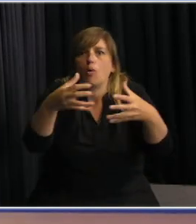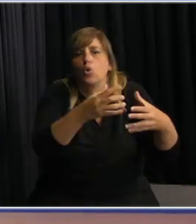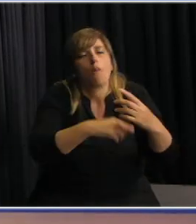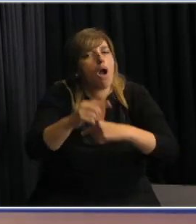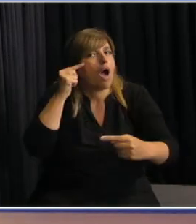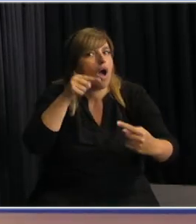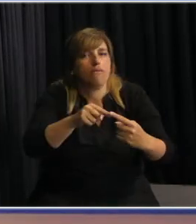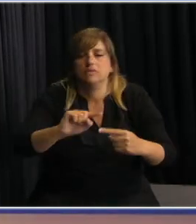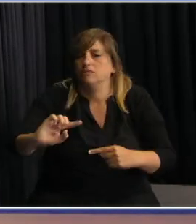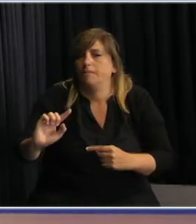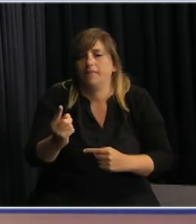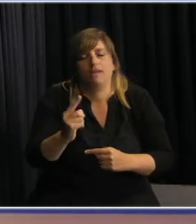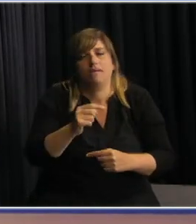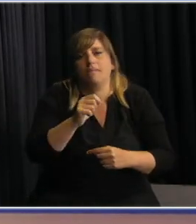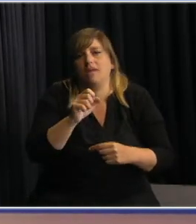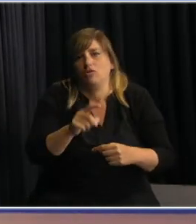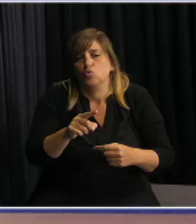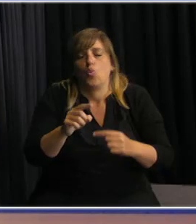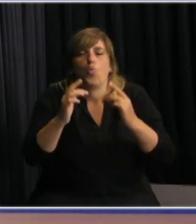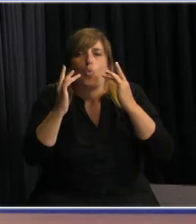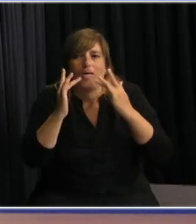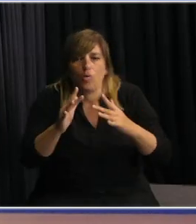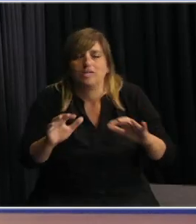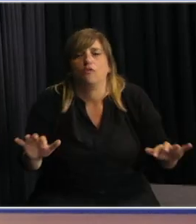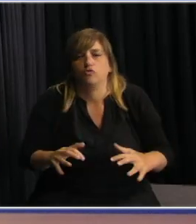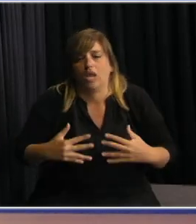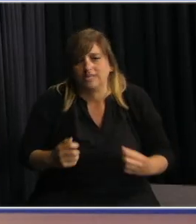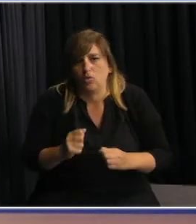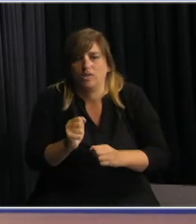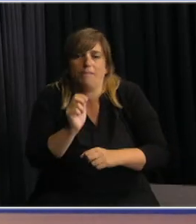las primeras llegadas estaríamos vacunando